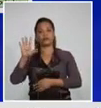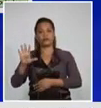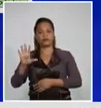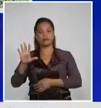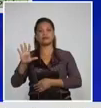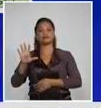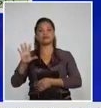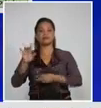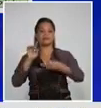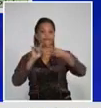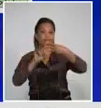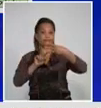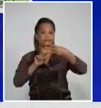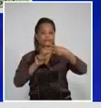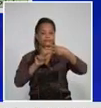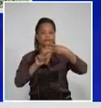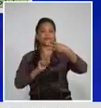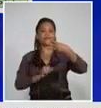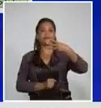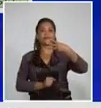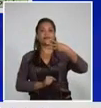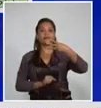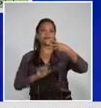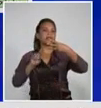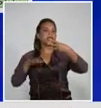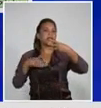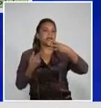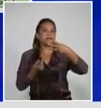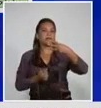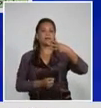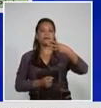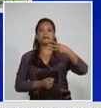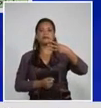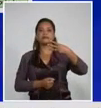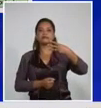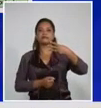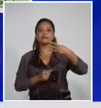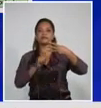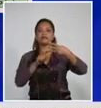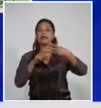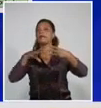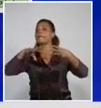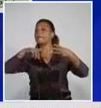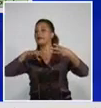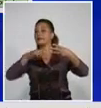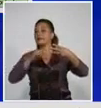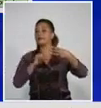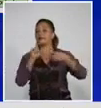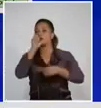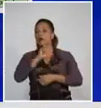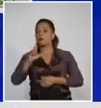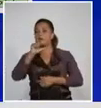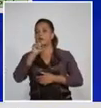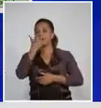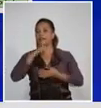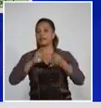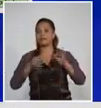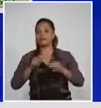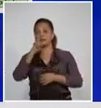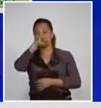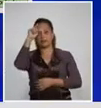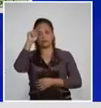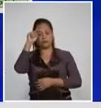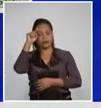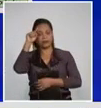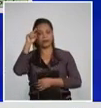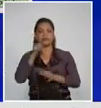también menor a la del día de ayer. Y después ahí tienen Pinar del Río, Camagüey, Artemisa, Santi Espíritu y el